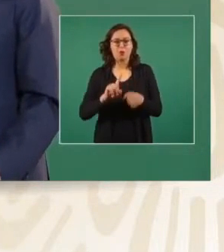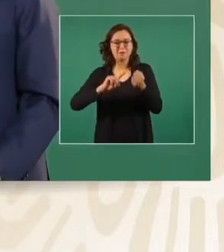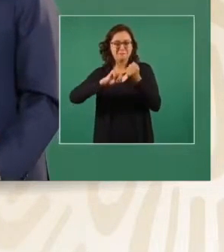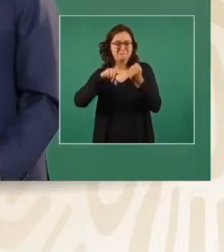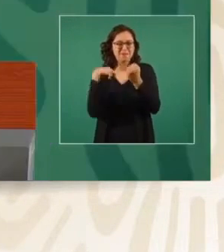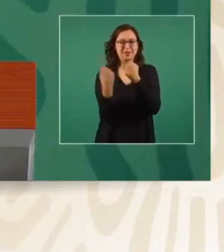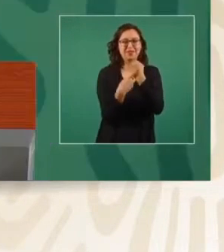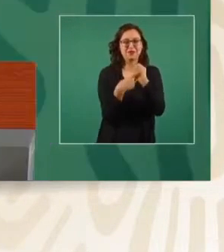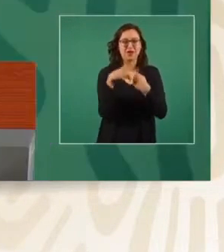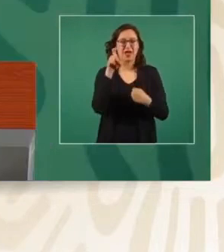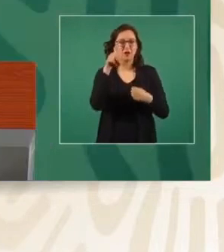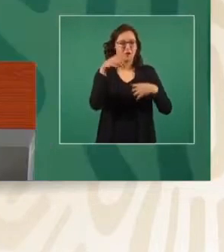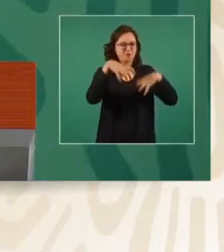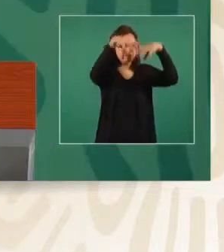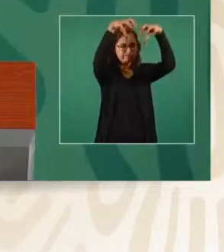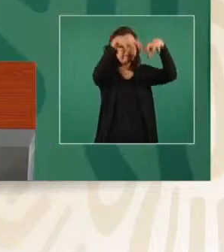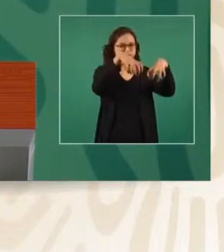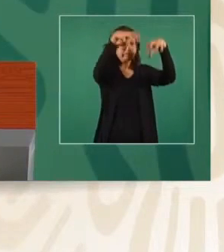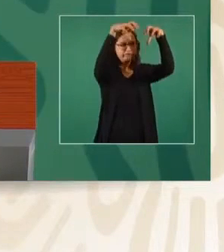a los de abajo.